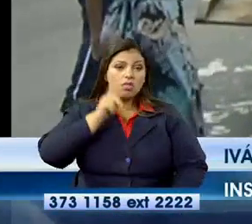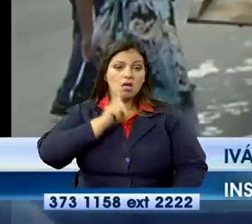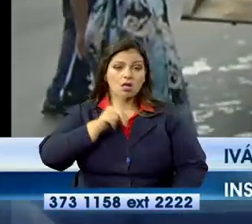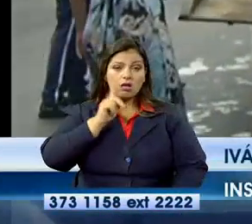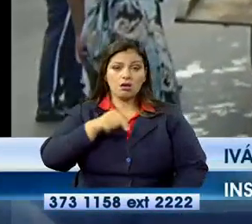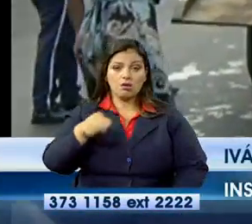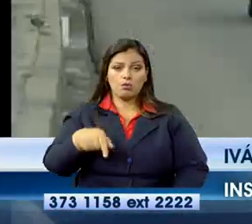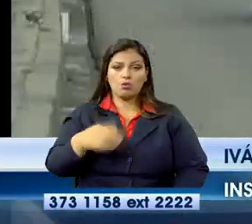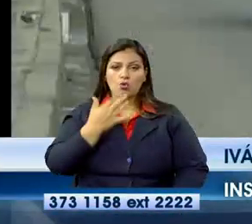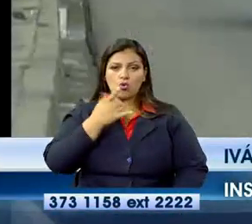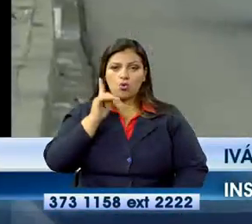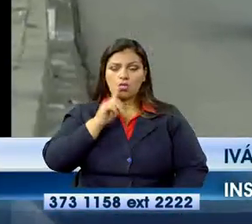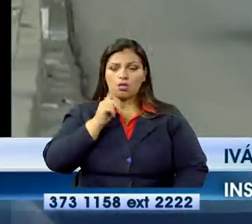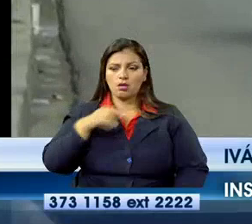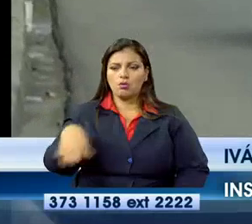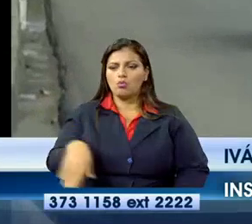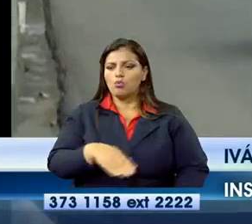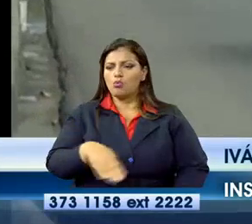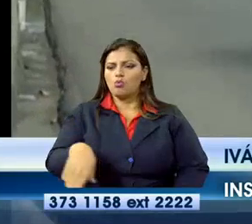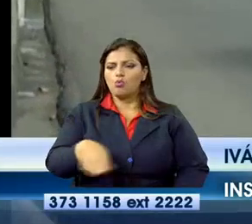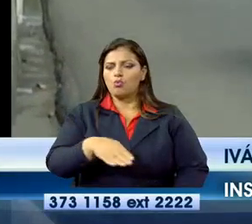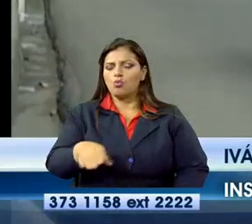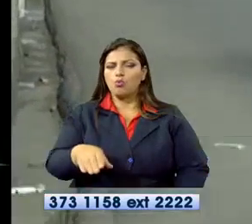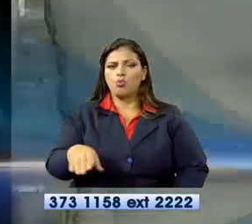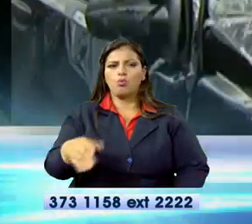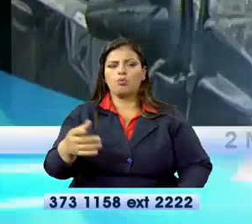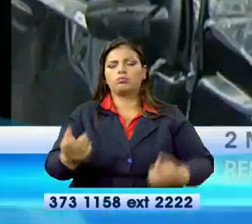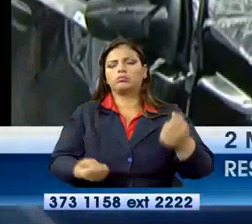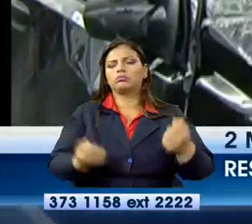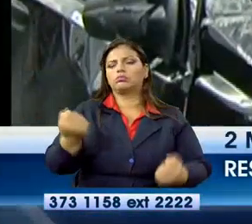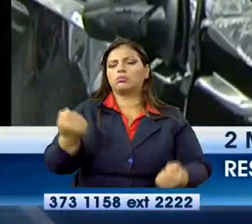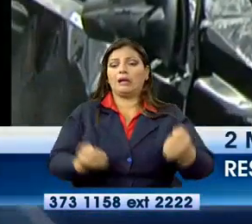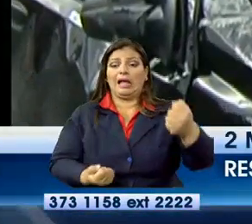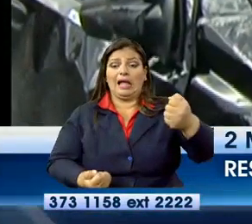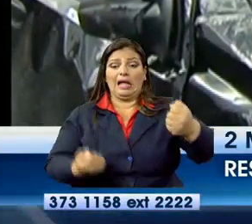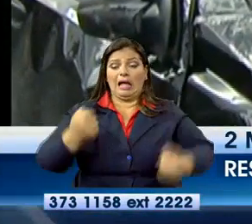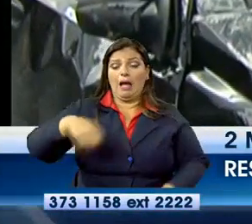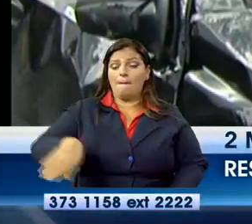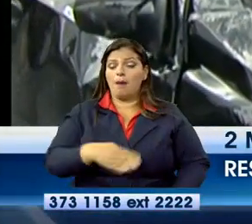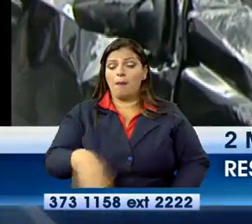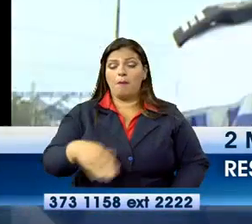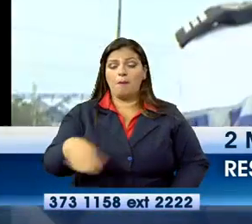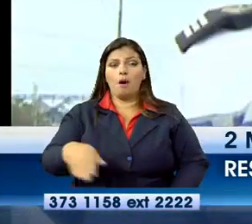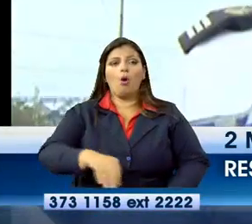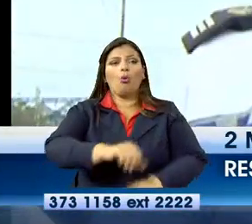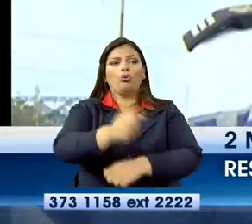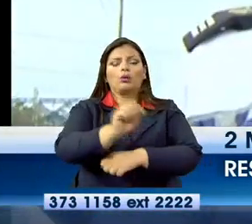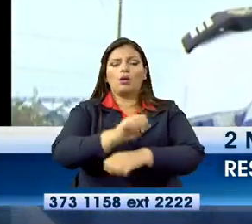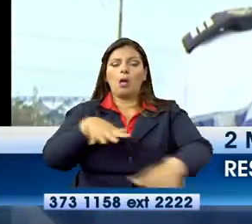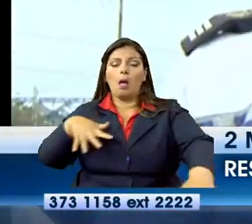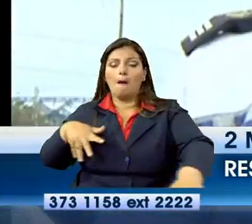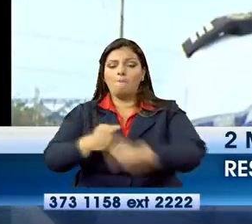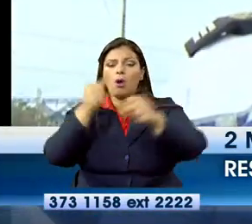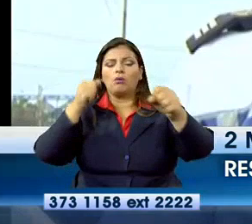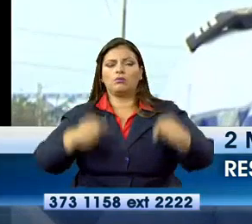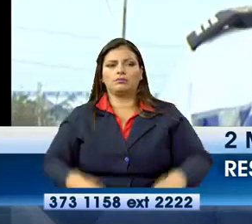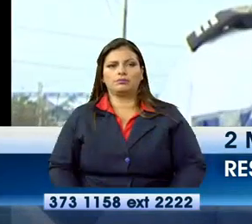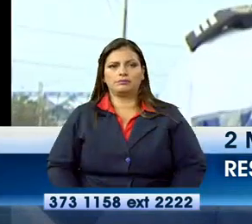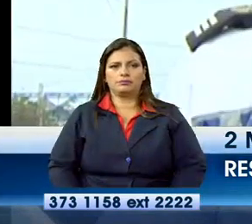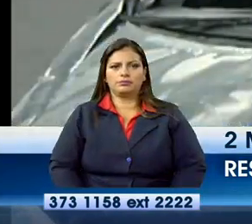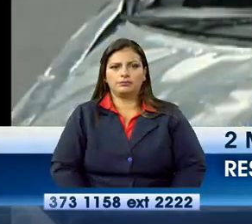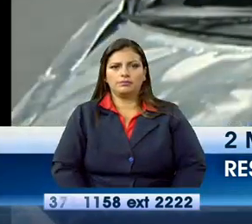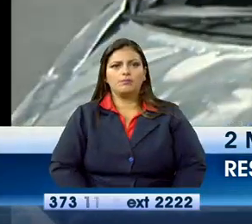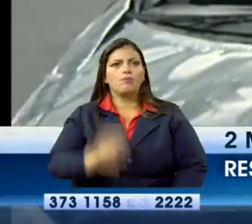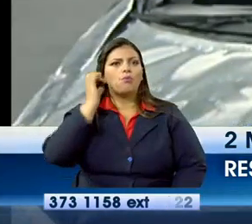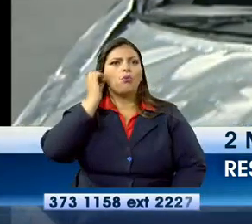parte posterior de un vehículo. Aparentemente no han habido heridos, solamente dos damas embarazadas que fueron llevadas a una casa